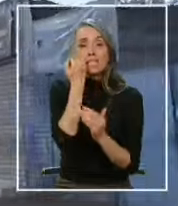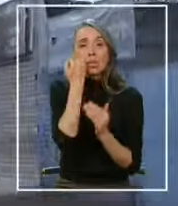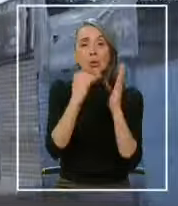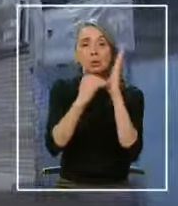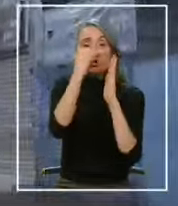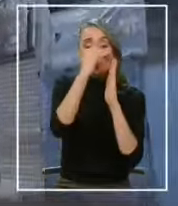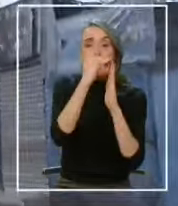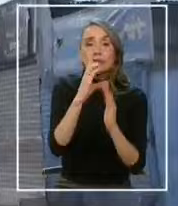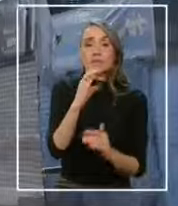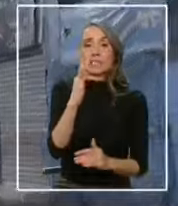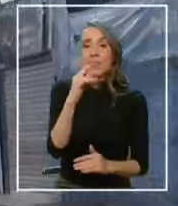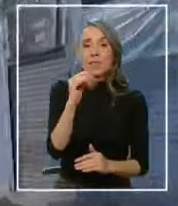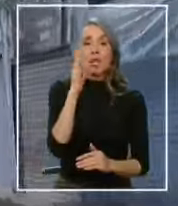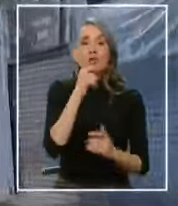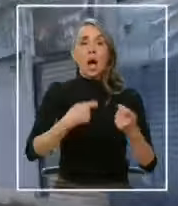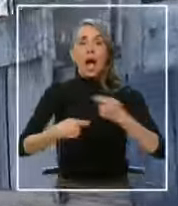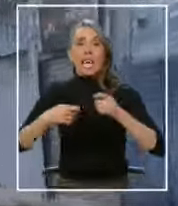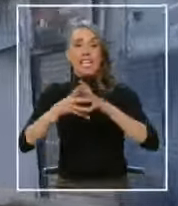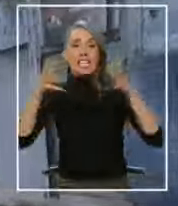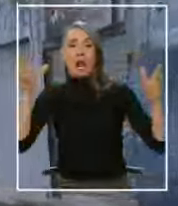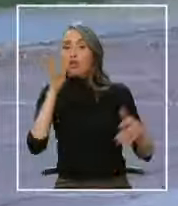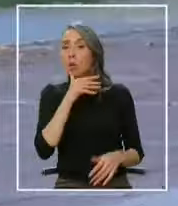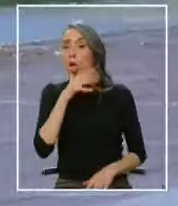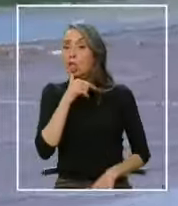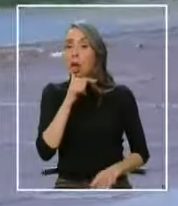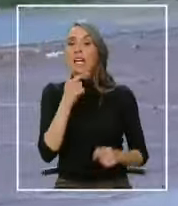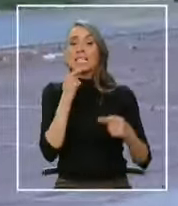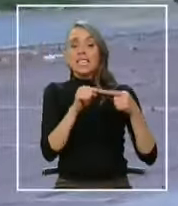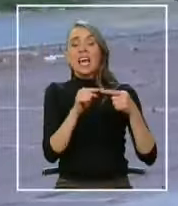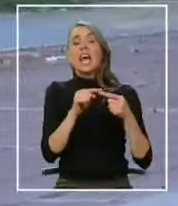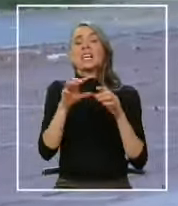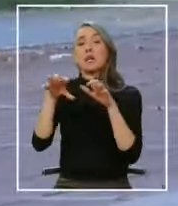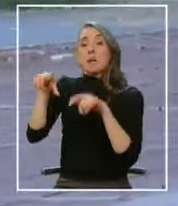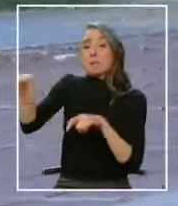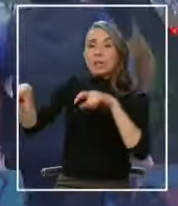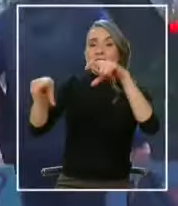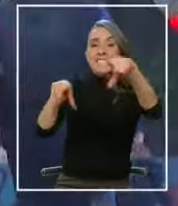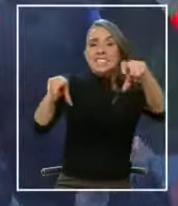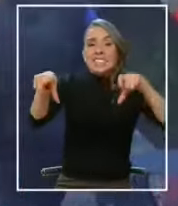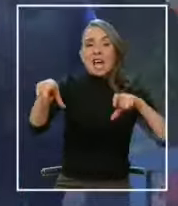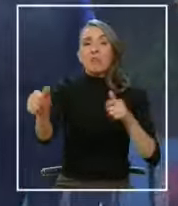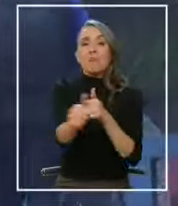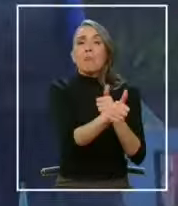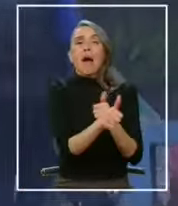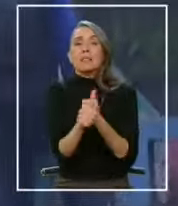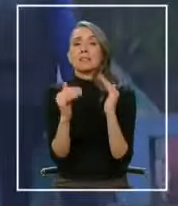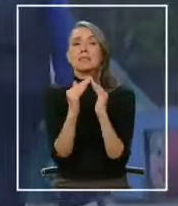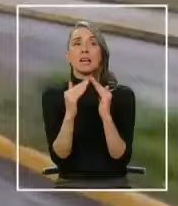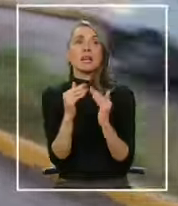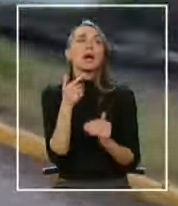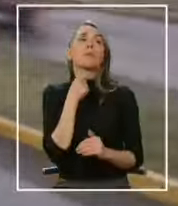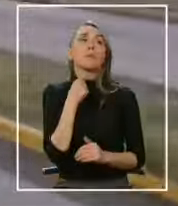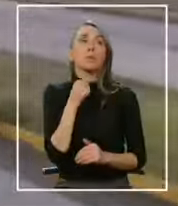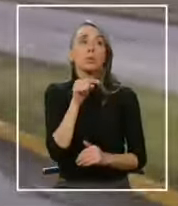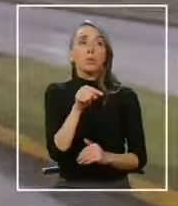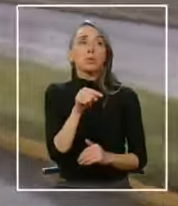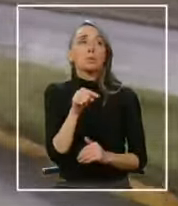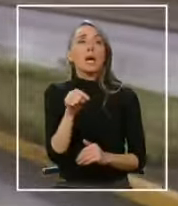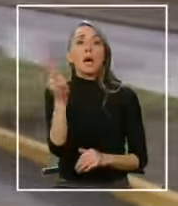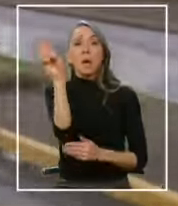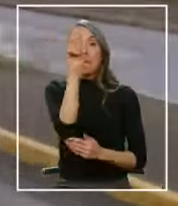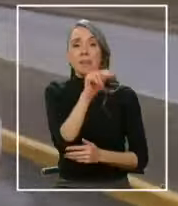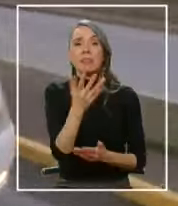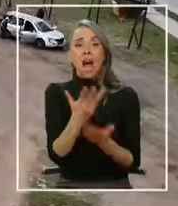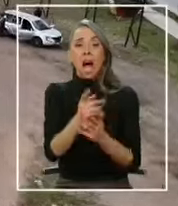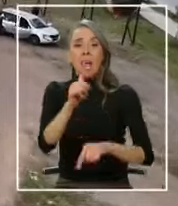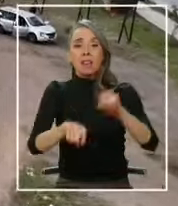o grandes centros comerciales. Le gustaría que este tipo de recintos estuvieran más cerca. Pues me gustaría, porque igual en La Pintana hay